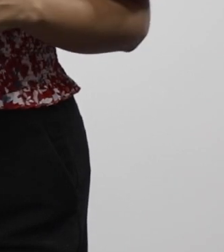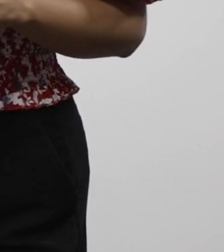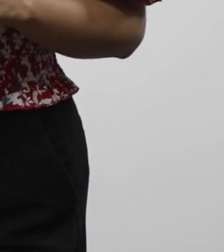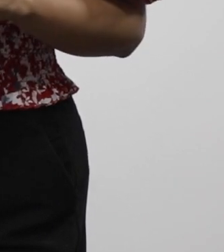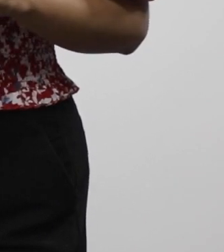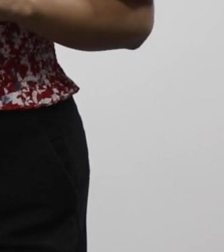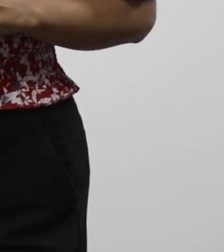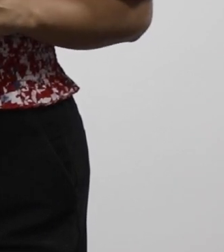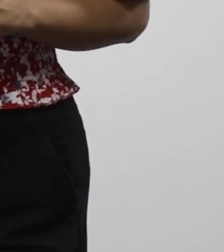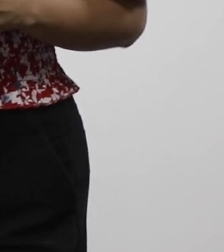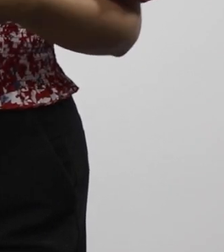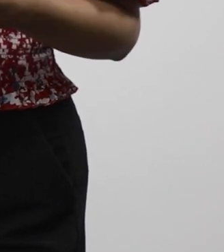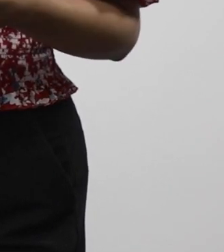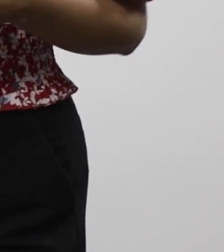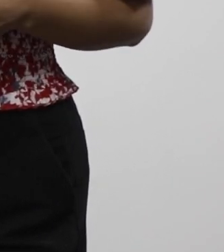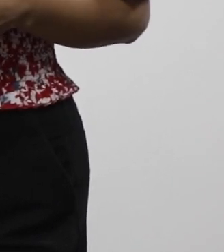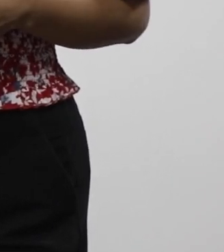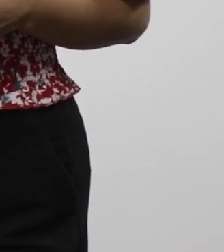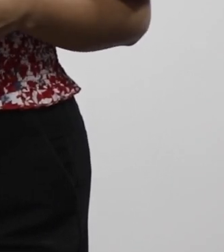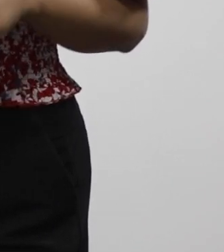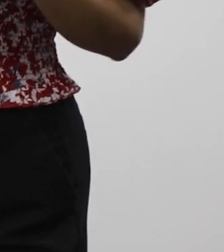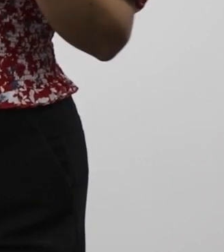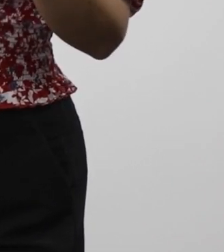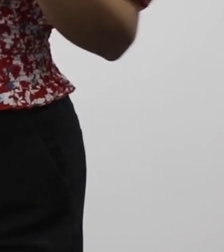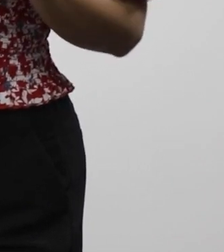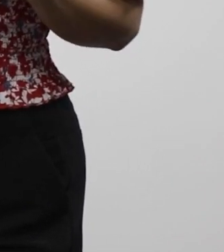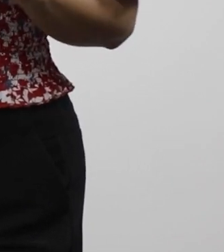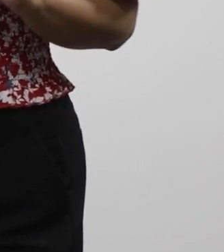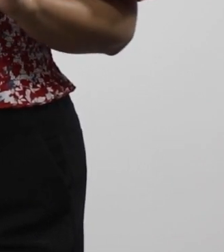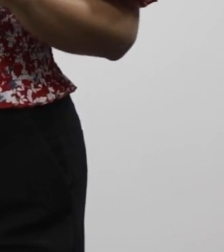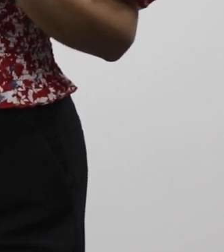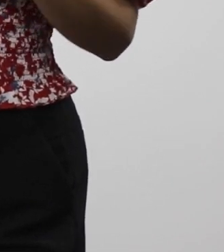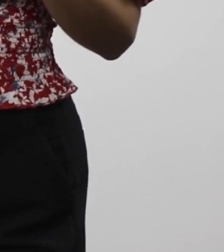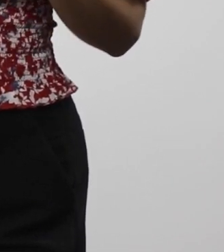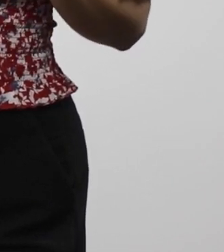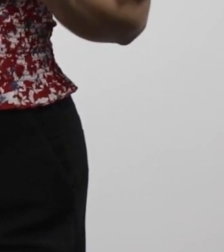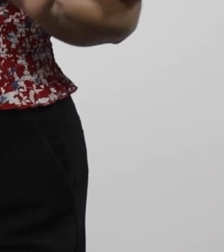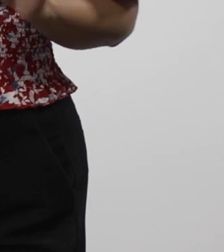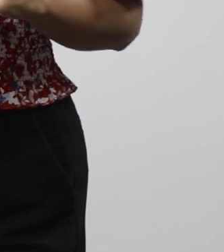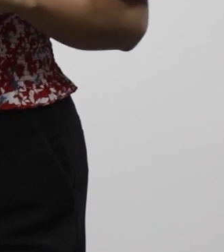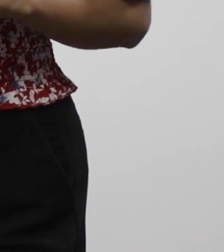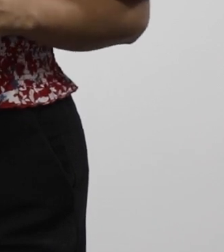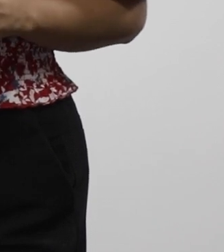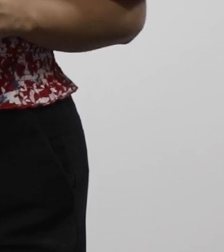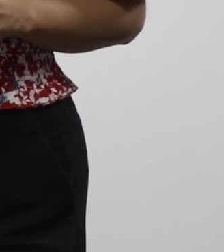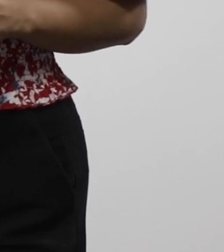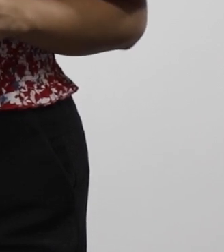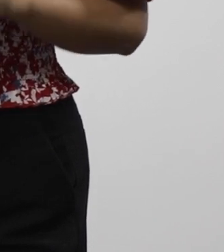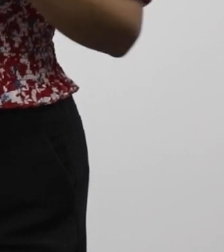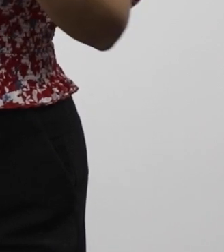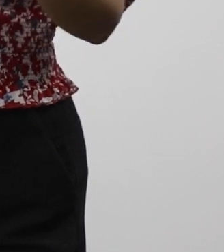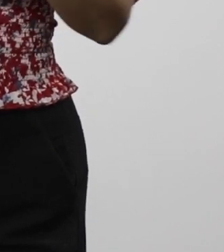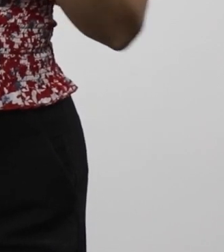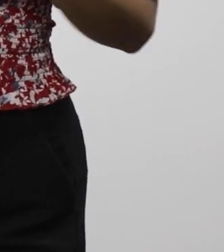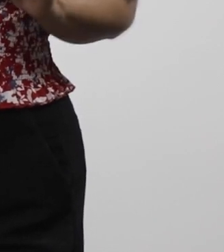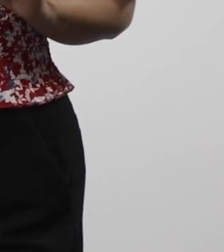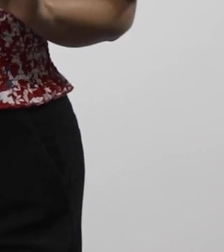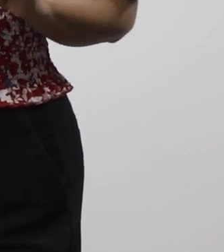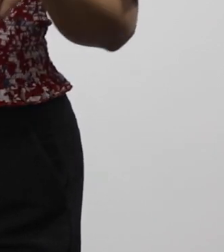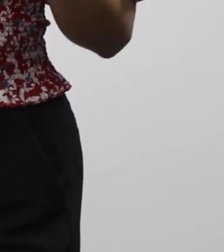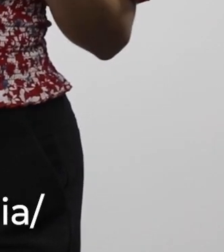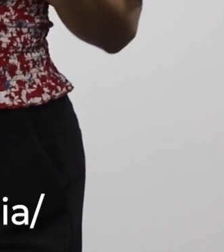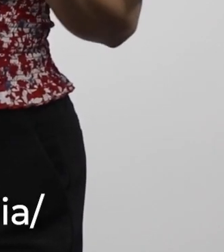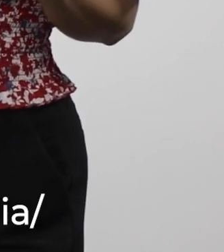awichunchikunapa, sajitamuwasqanchik yachayninta. Suyunchikpi imaimana tradición ninchikunatawan. Ñami